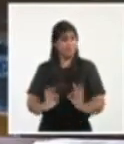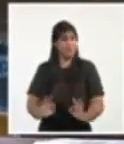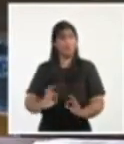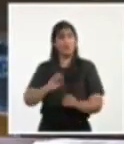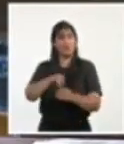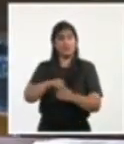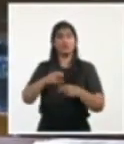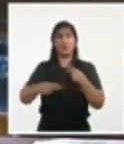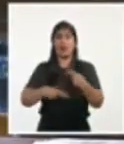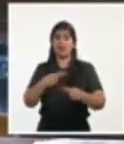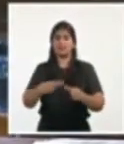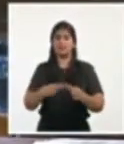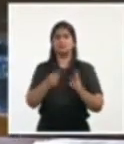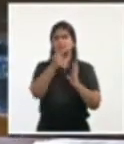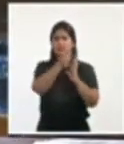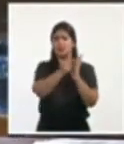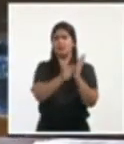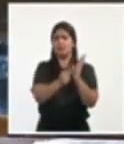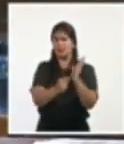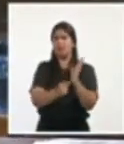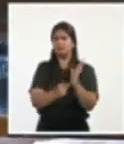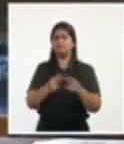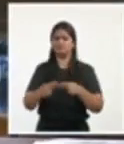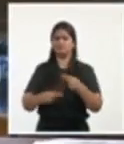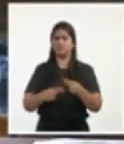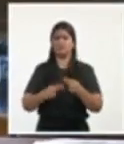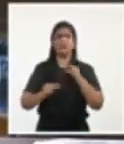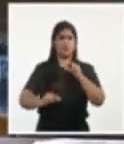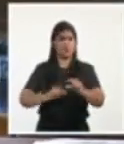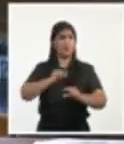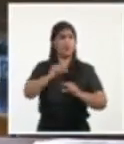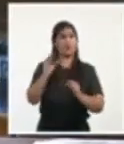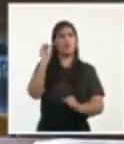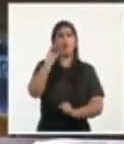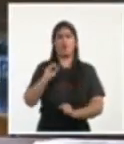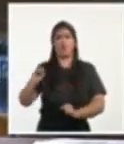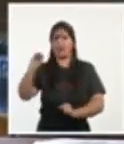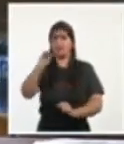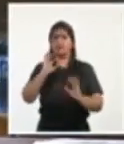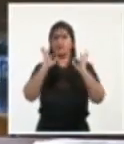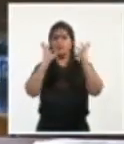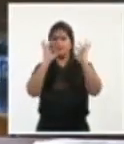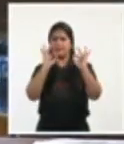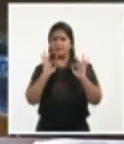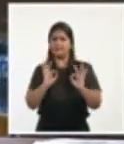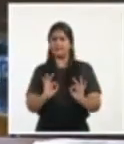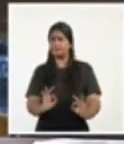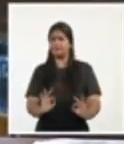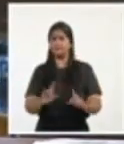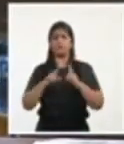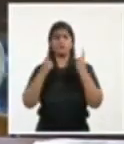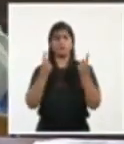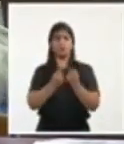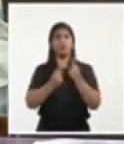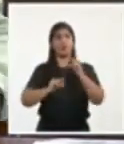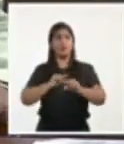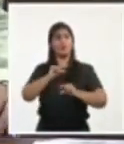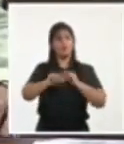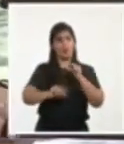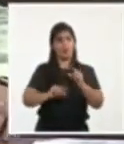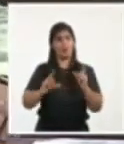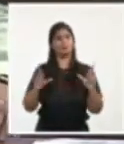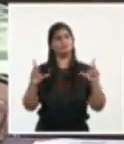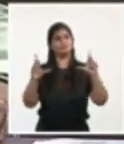decisiones y en la medida que vayamos reorganizando las instituciones vinculadas a los hospitales principales, ganaremos más en la calidad y en